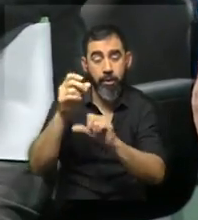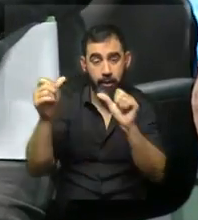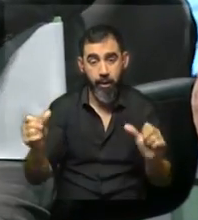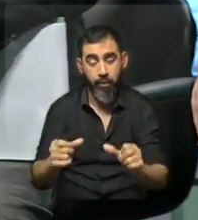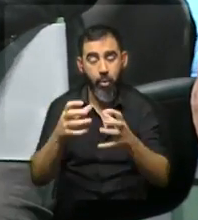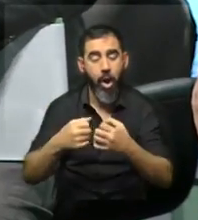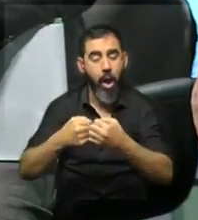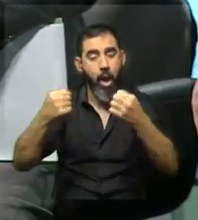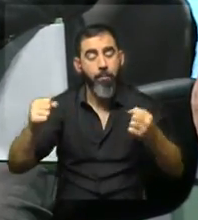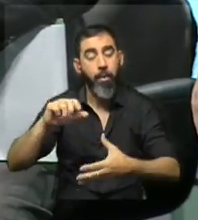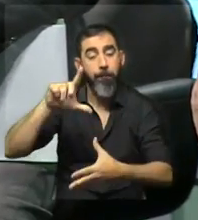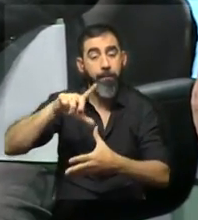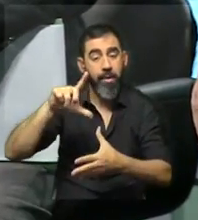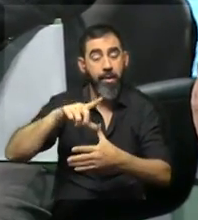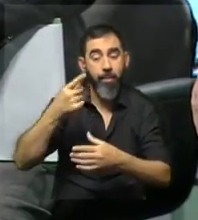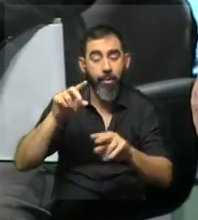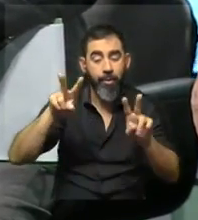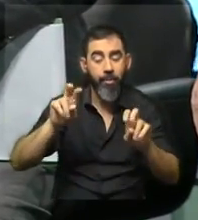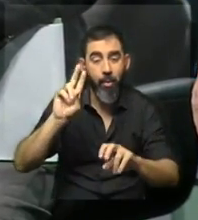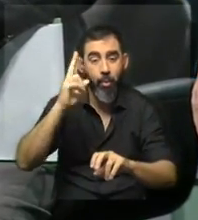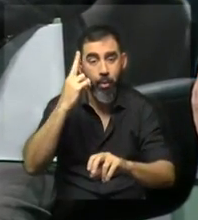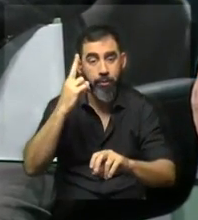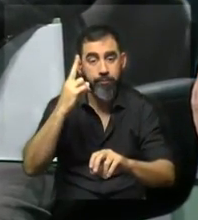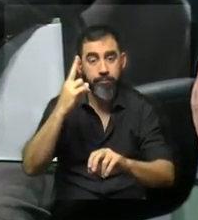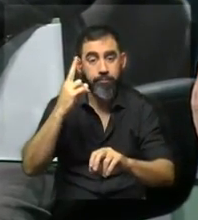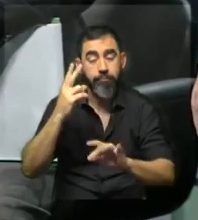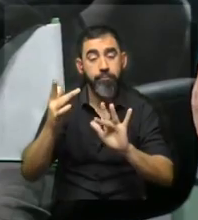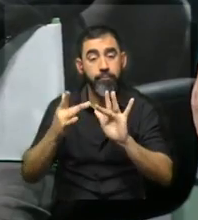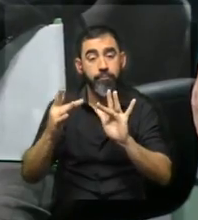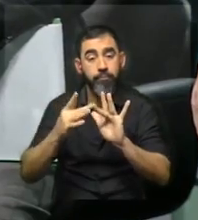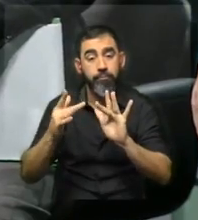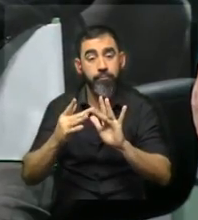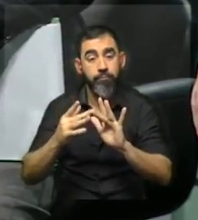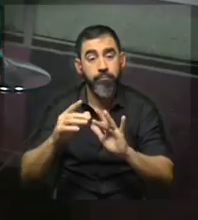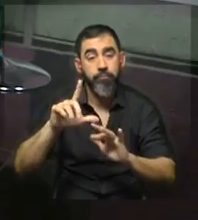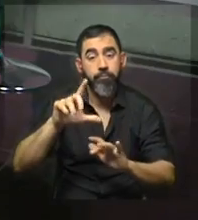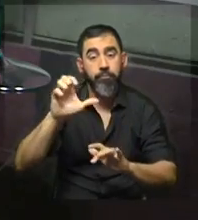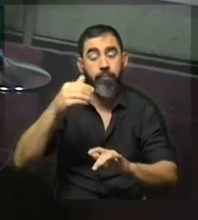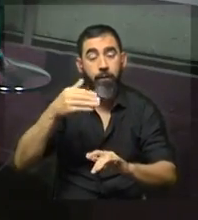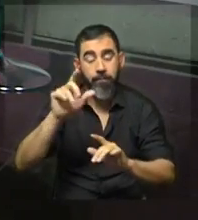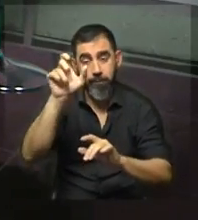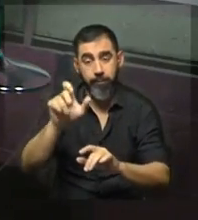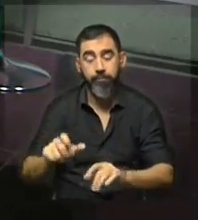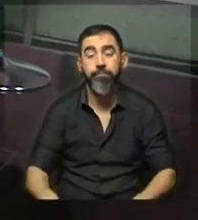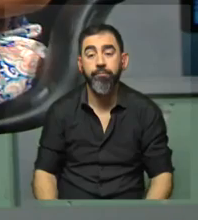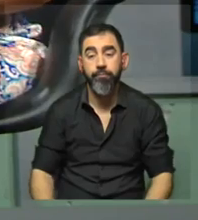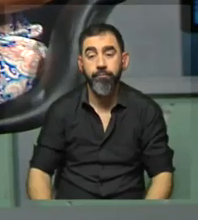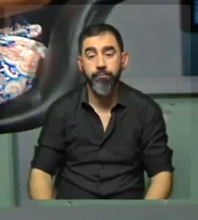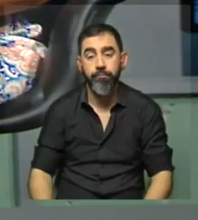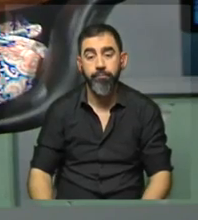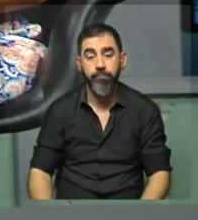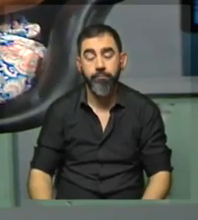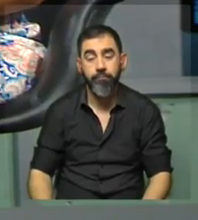más amplio de América Latina, pero en el caso uruguayo. Uh-huh. Y estaremos en contacto con Gabriel Levy. Yo hablaba de estos temas que